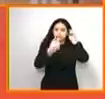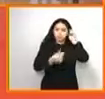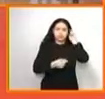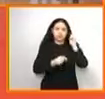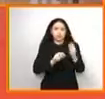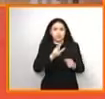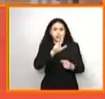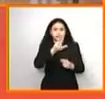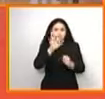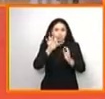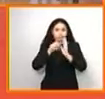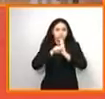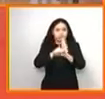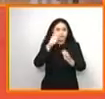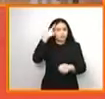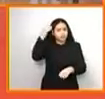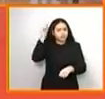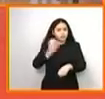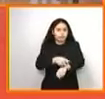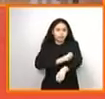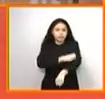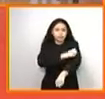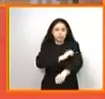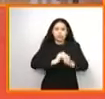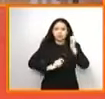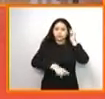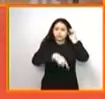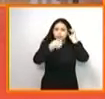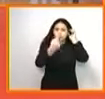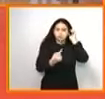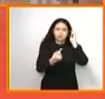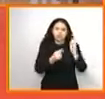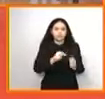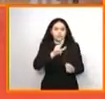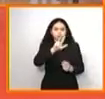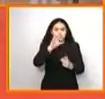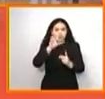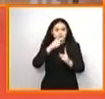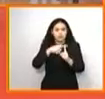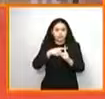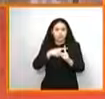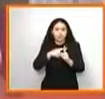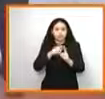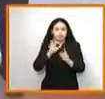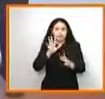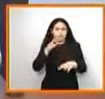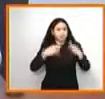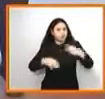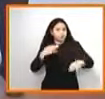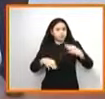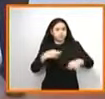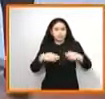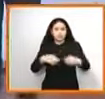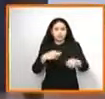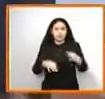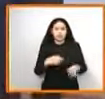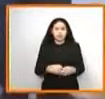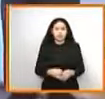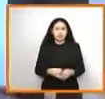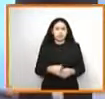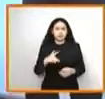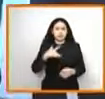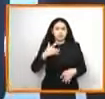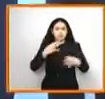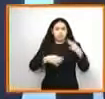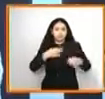diaria 39 con su símbolo de sueños jabón. Y para más uno es el 39 más 5. Muchas felicidades. Estoy muy